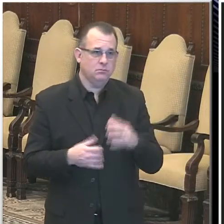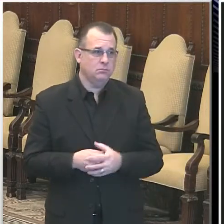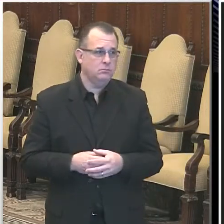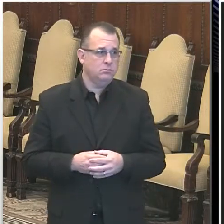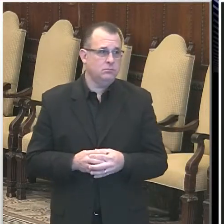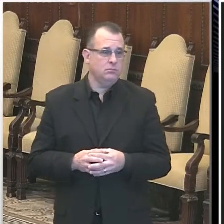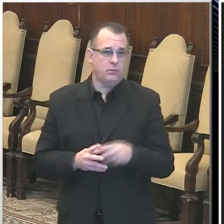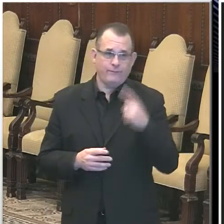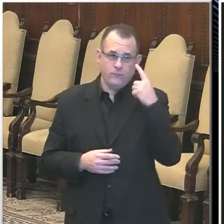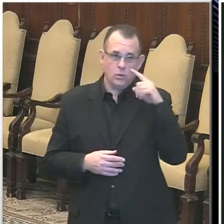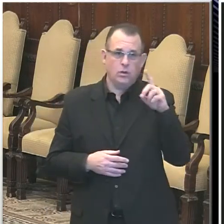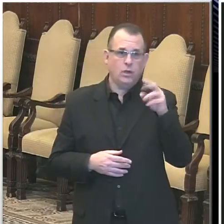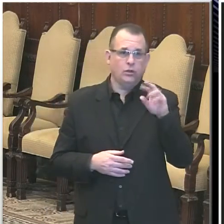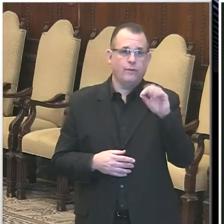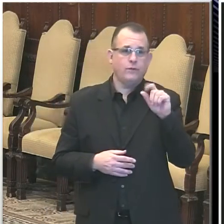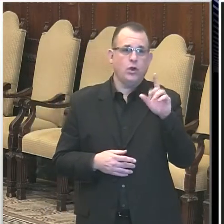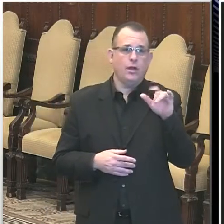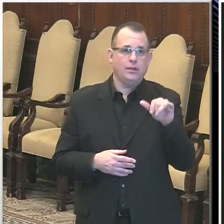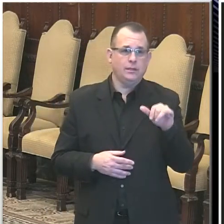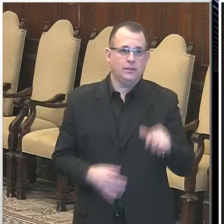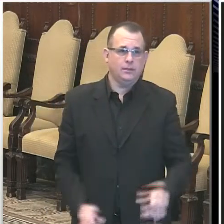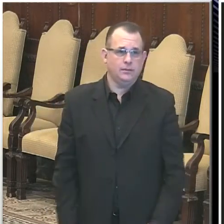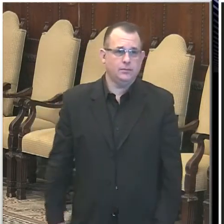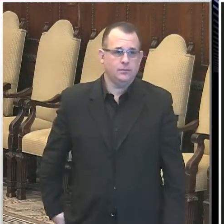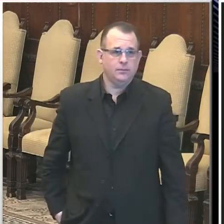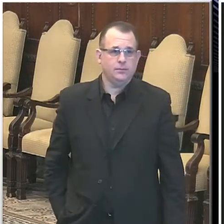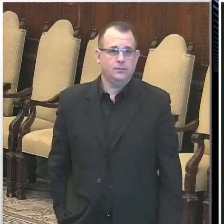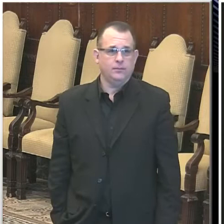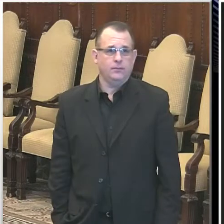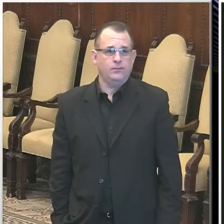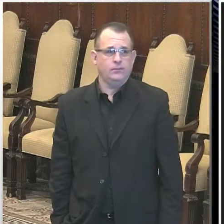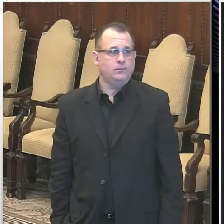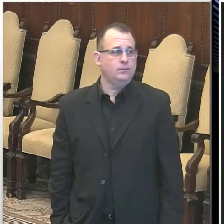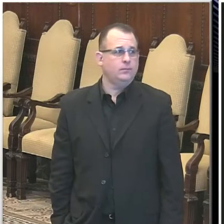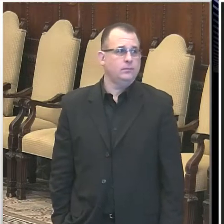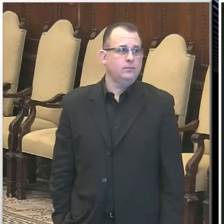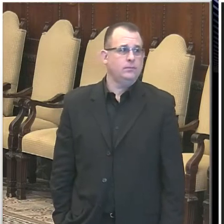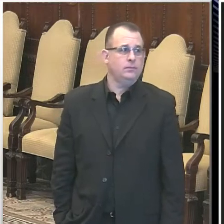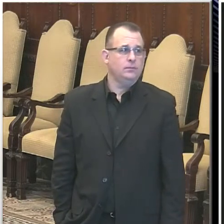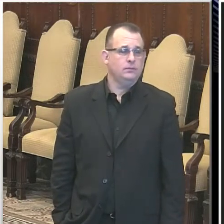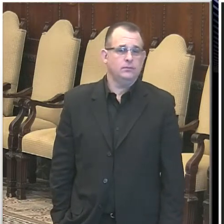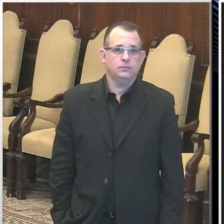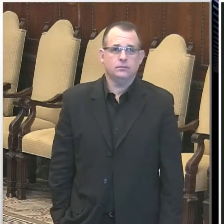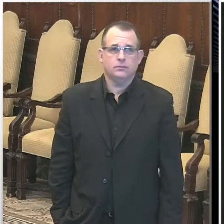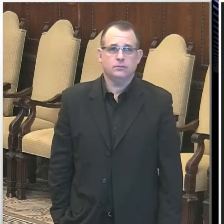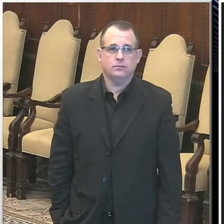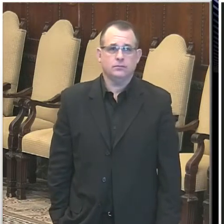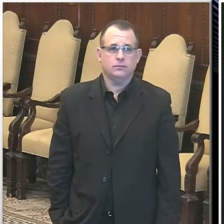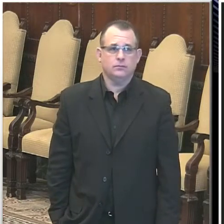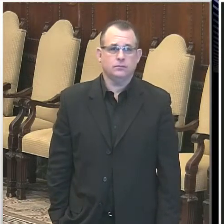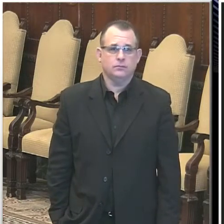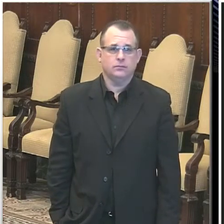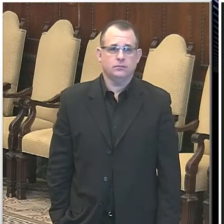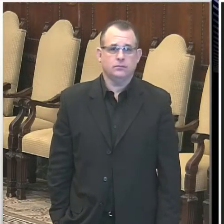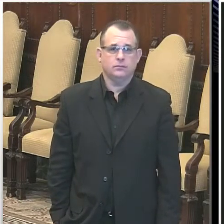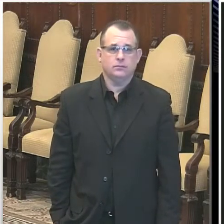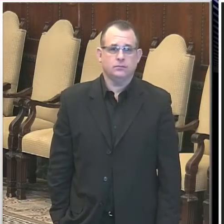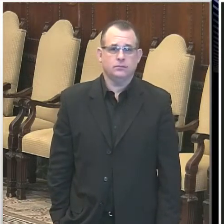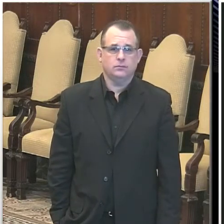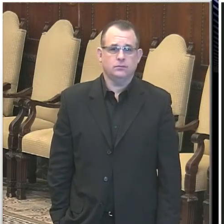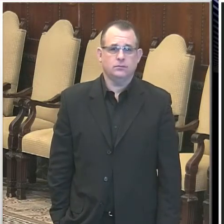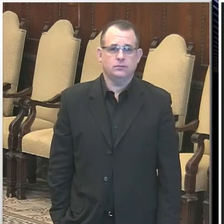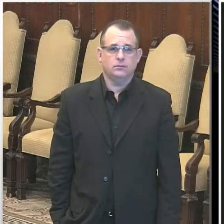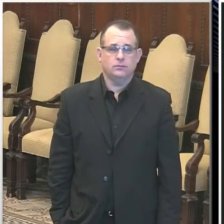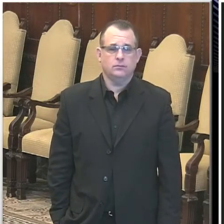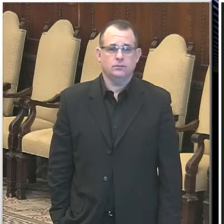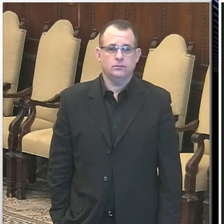Él mencionó que parece que había una disminución de números, pero realmente no entendí muy bien qué era lo que él estaba tratando de decir.